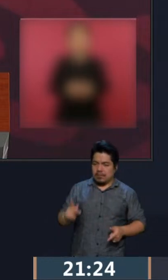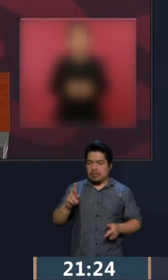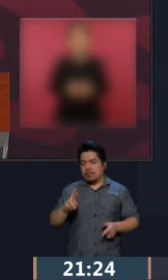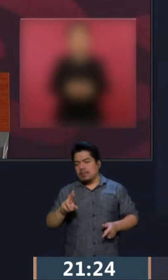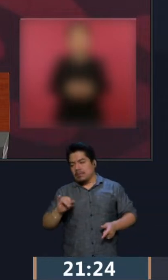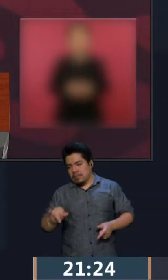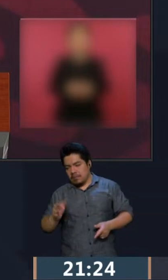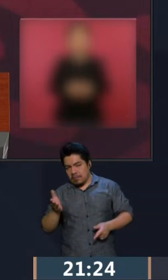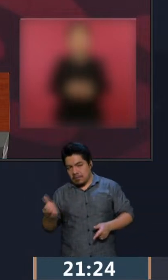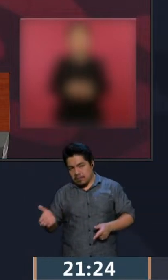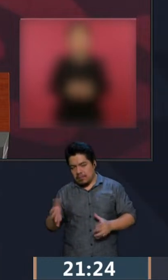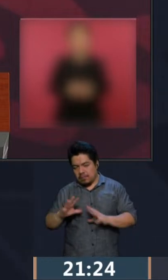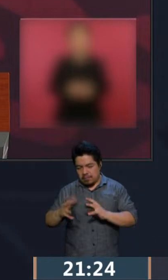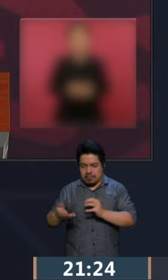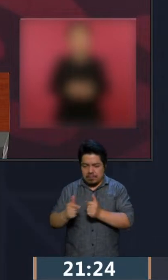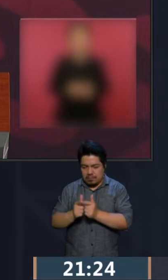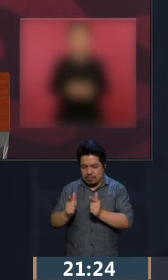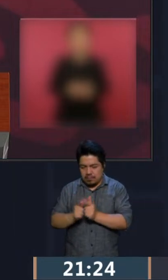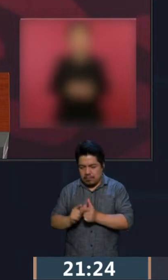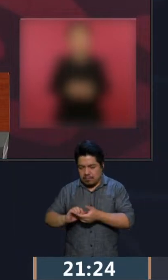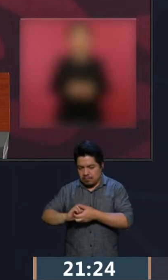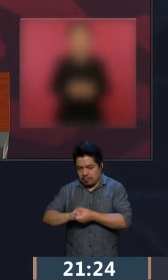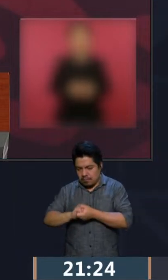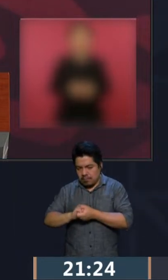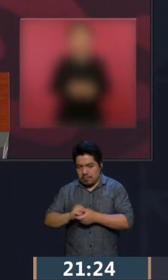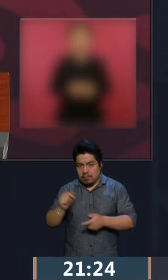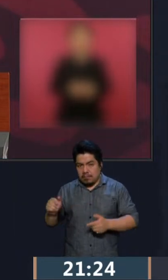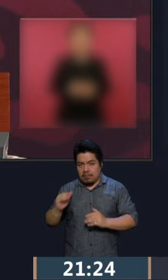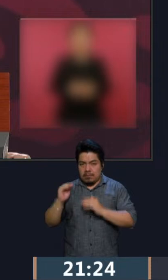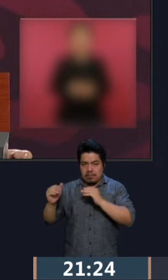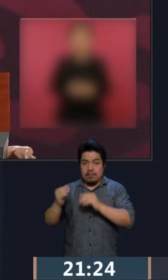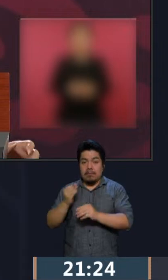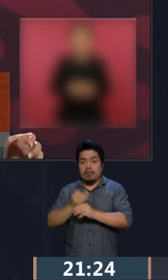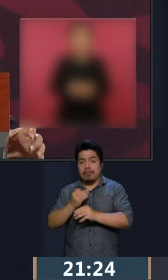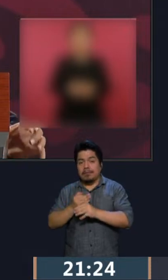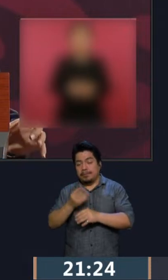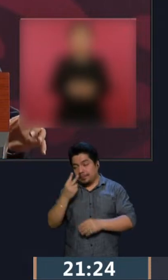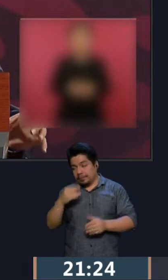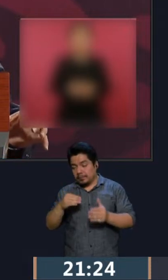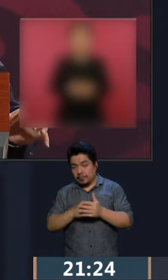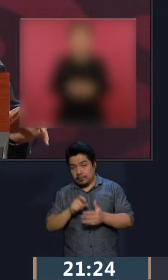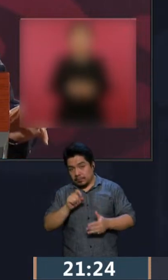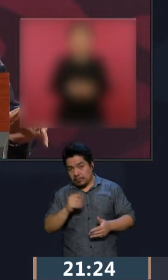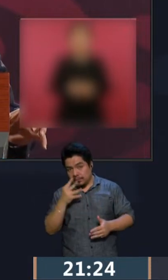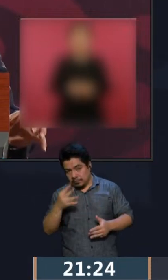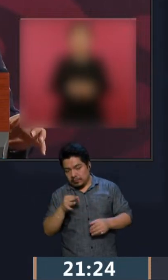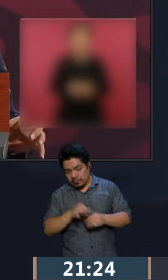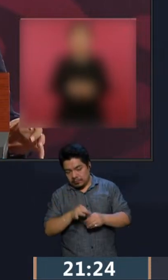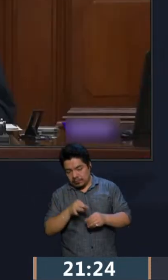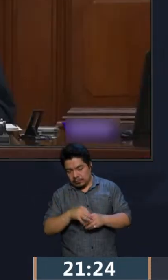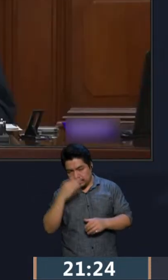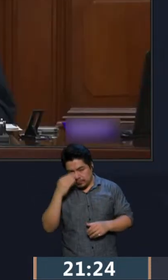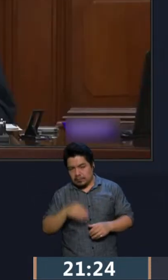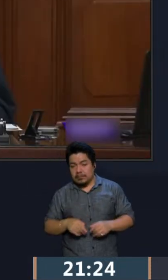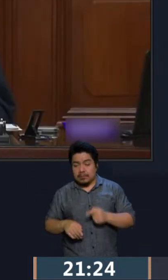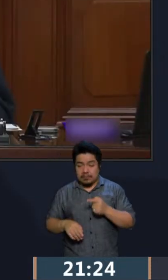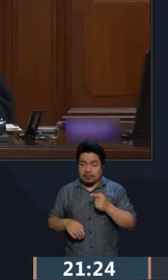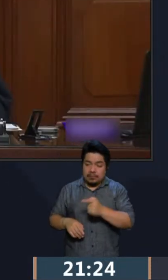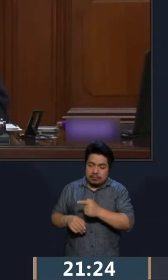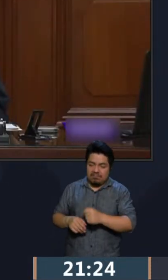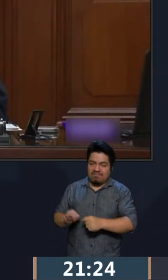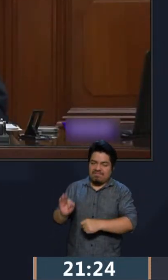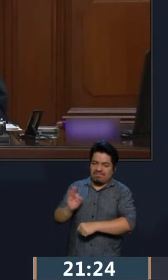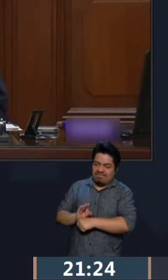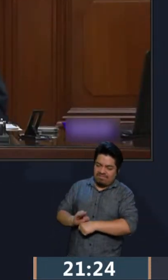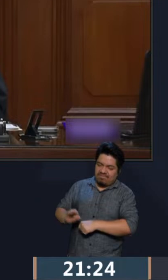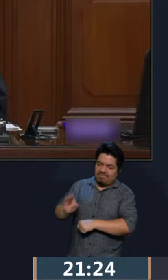los partidos o de las agrupaciones en litigio en este 2024. Y él es un férreo defensor